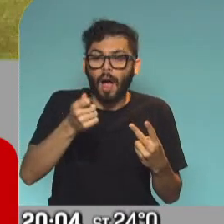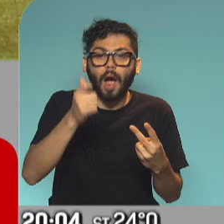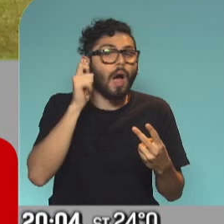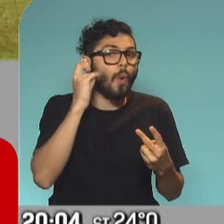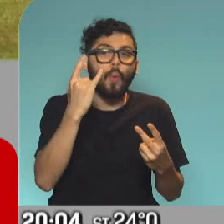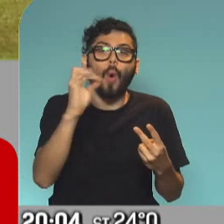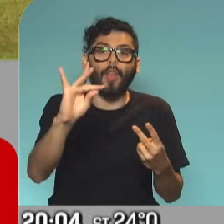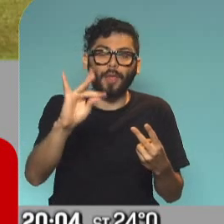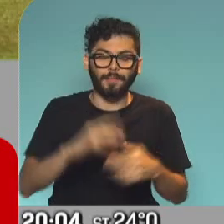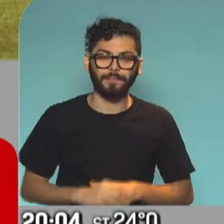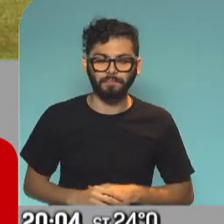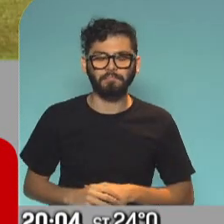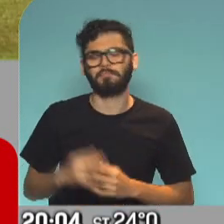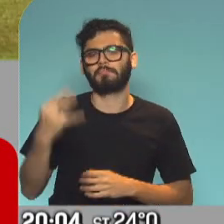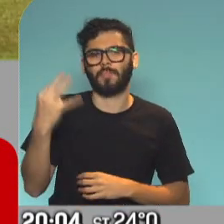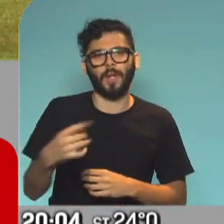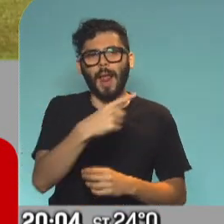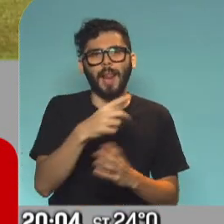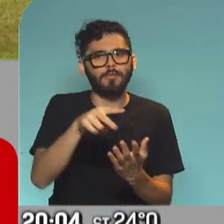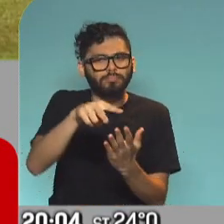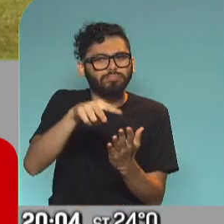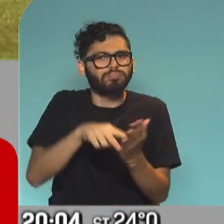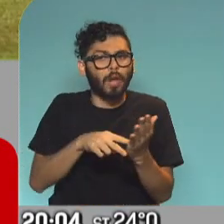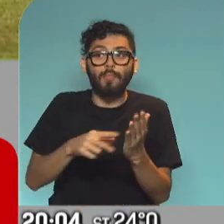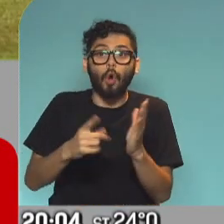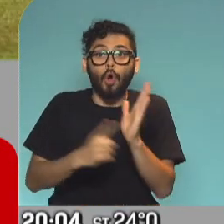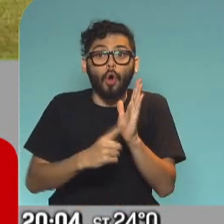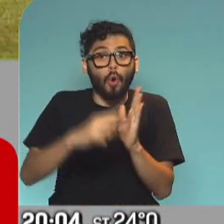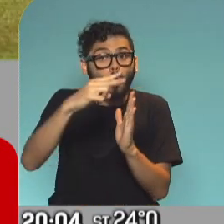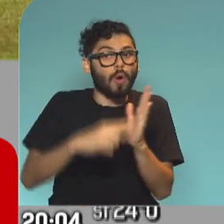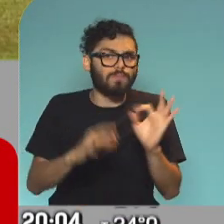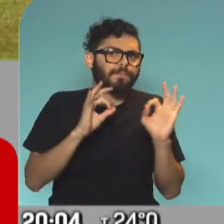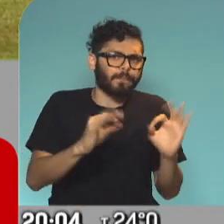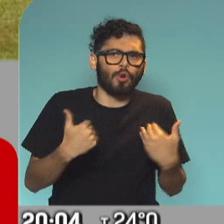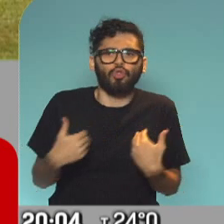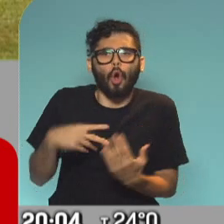Espósito tiene más información después de haber leído parte de la resolución, la resolución